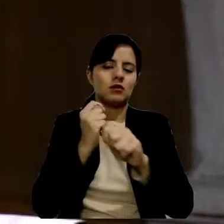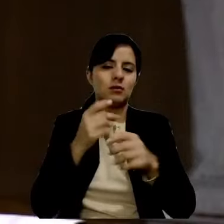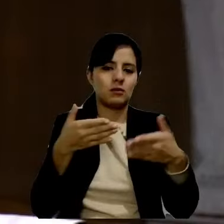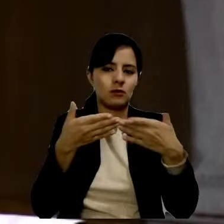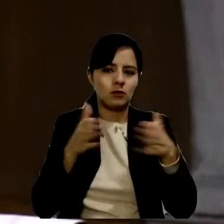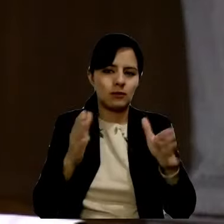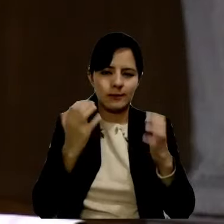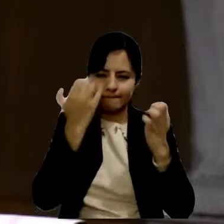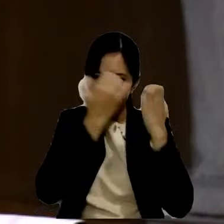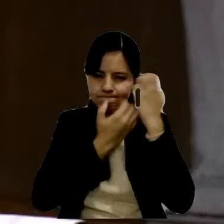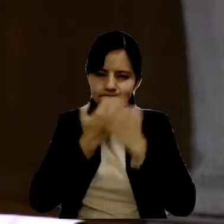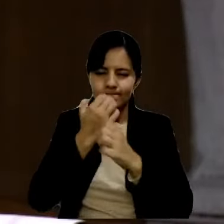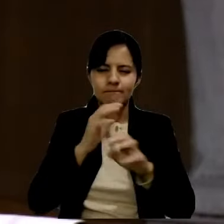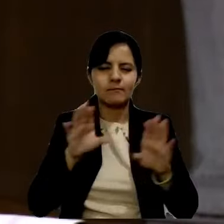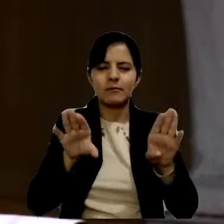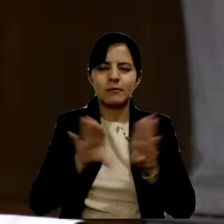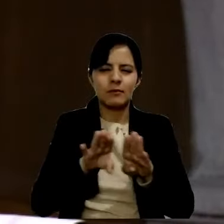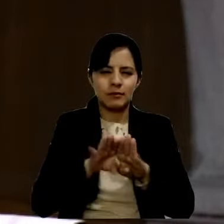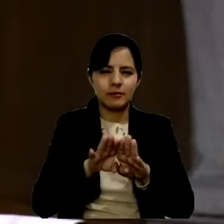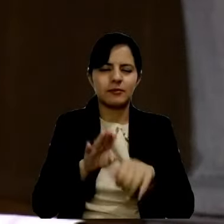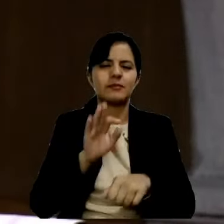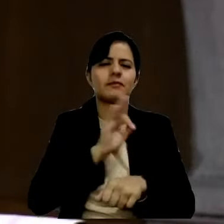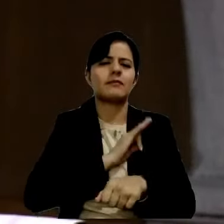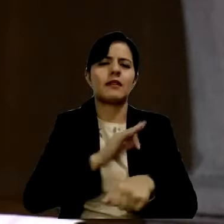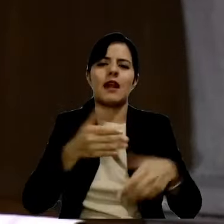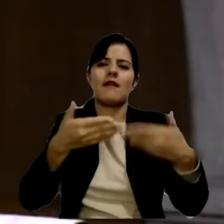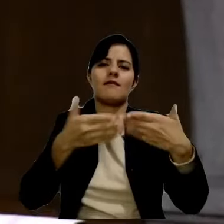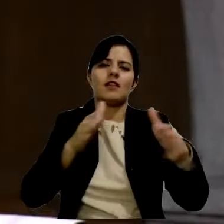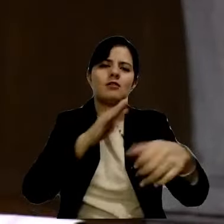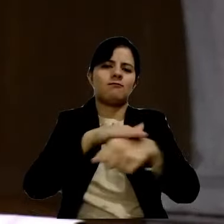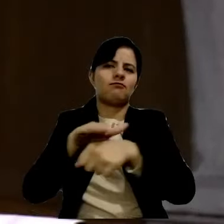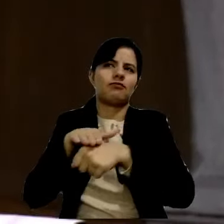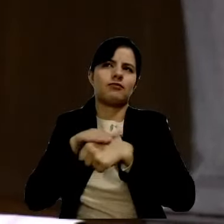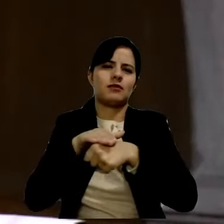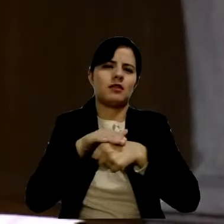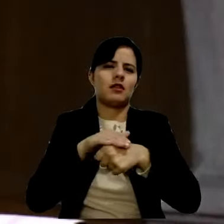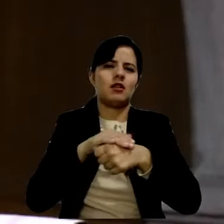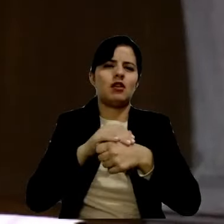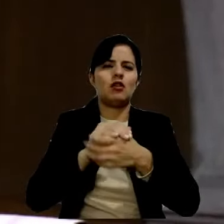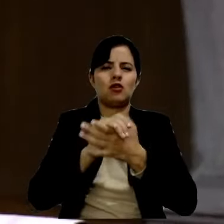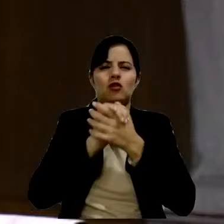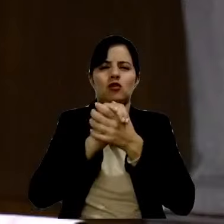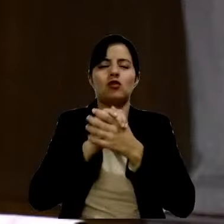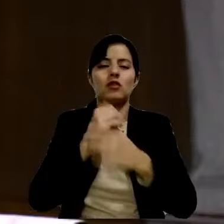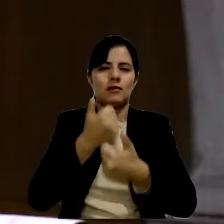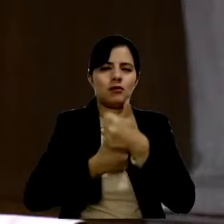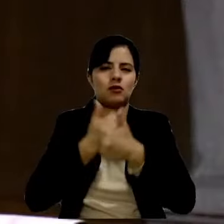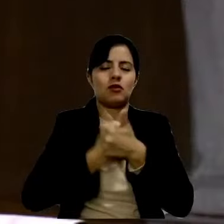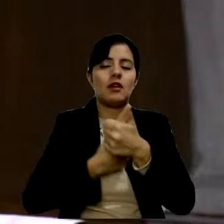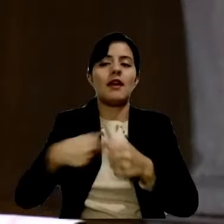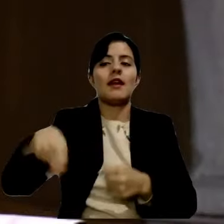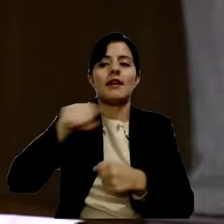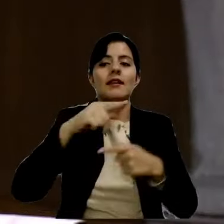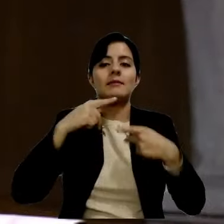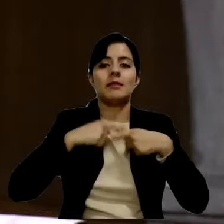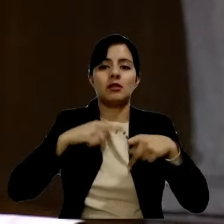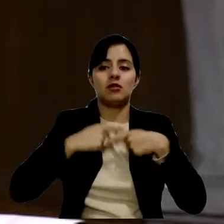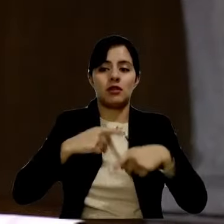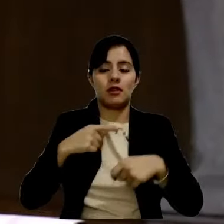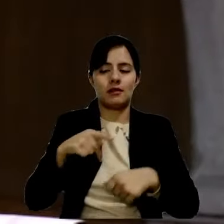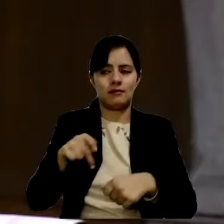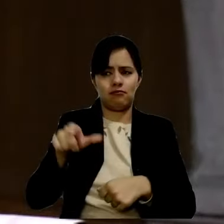de un concurso público abierto y transparente priorizando aquellas personas físicas o